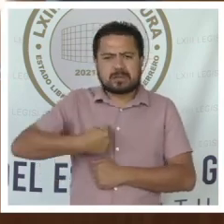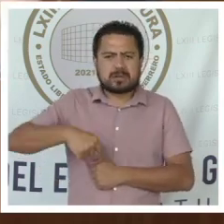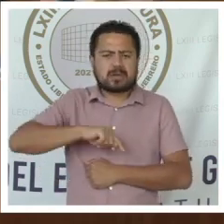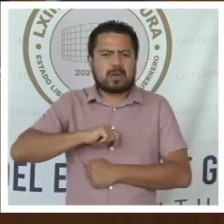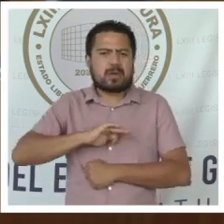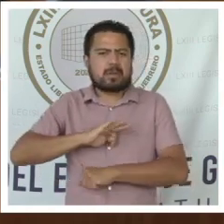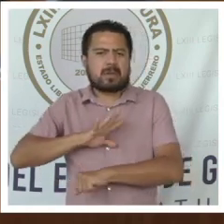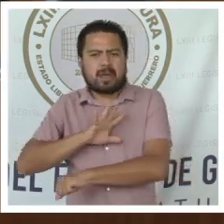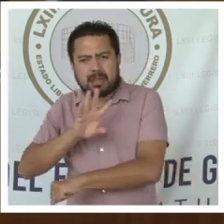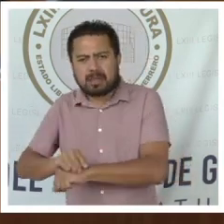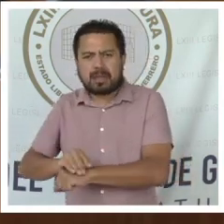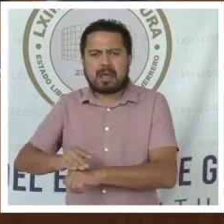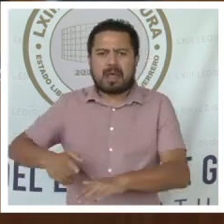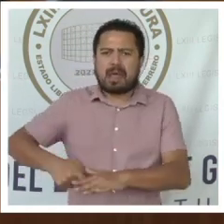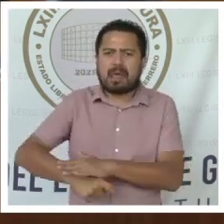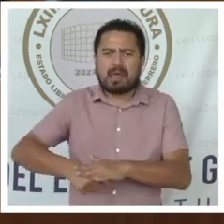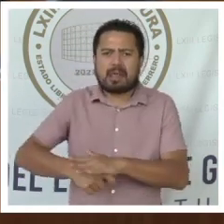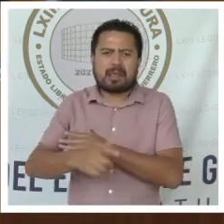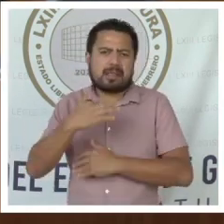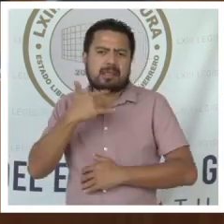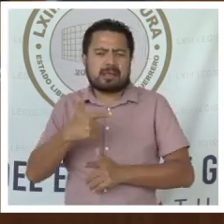permitir la corrupción